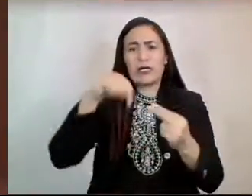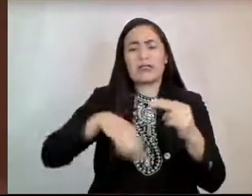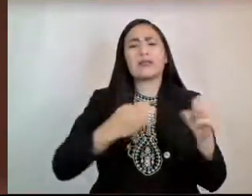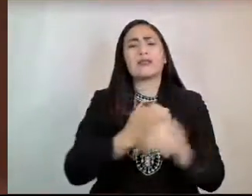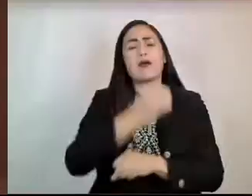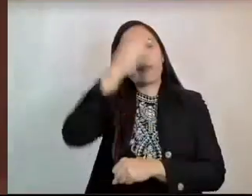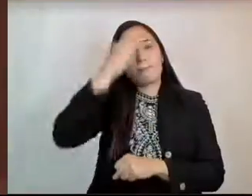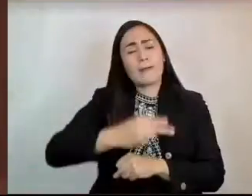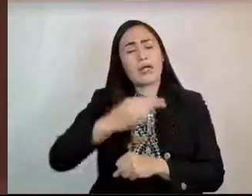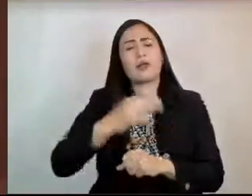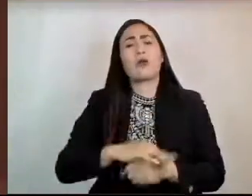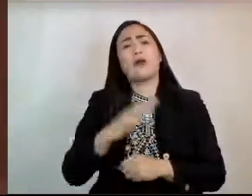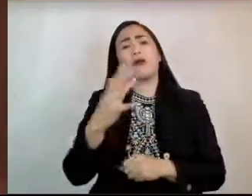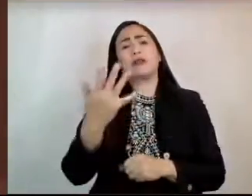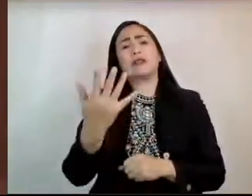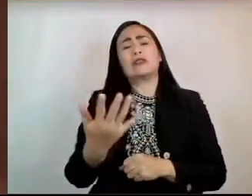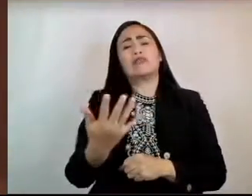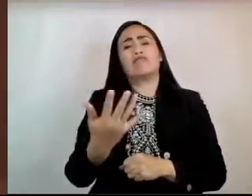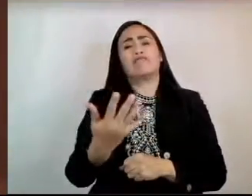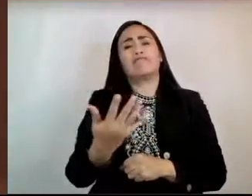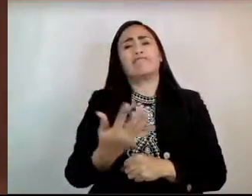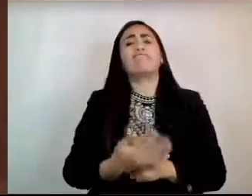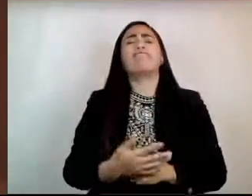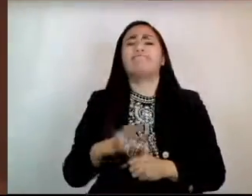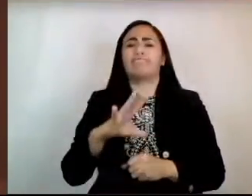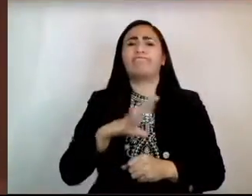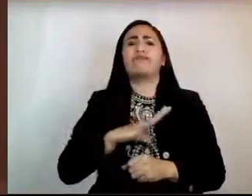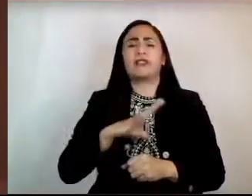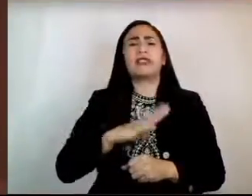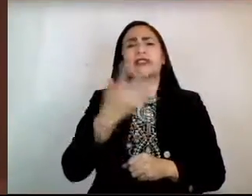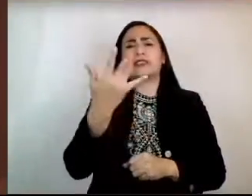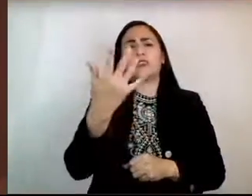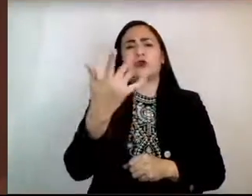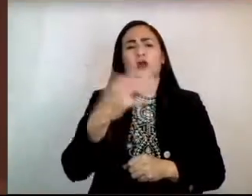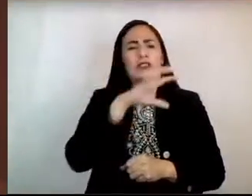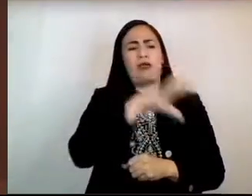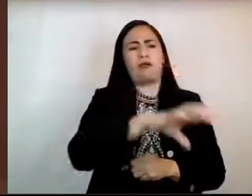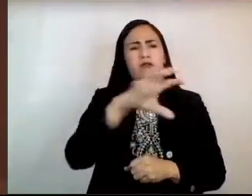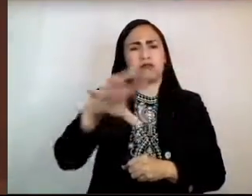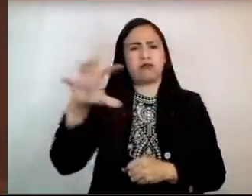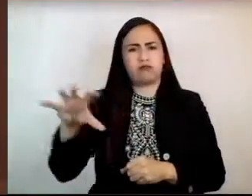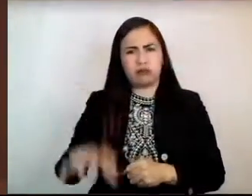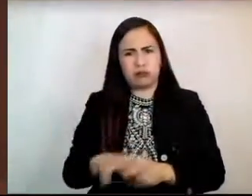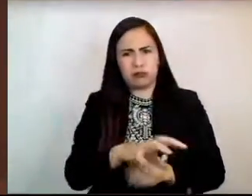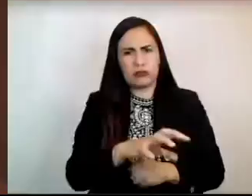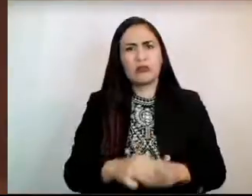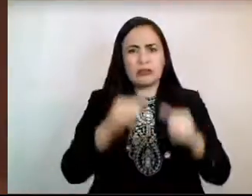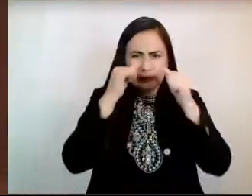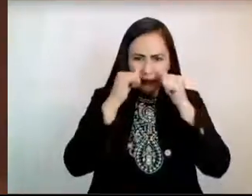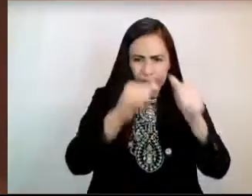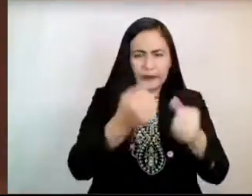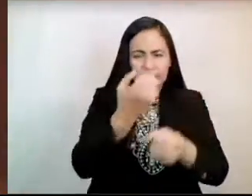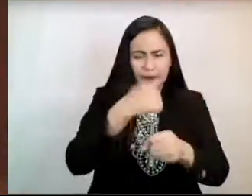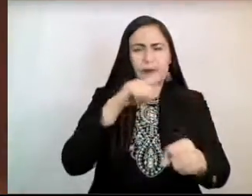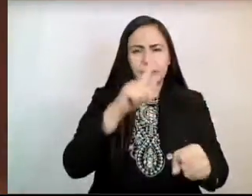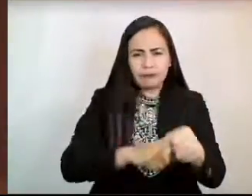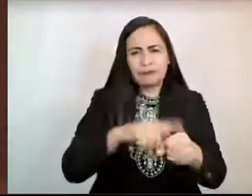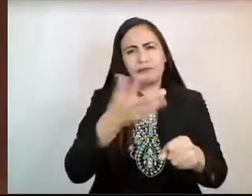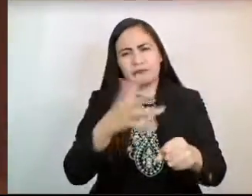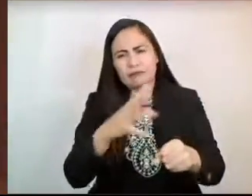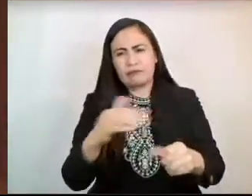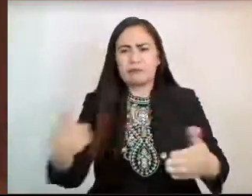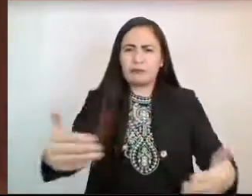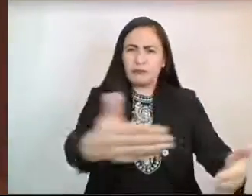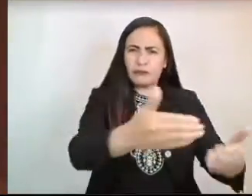cuenta con más de 50 centros de asistencia social, los cuales acogen